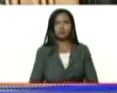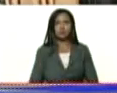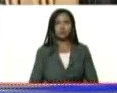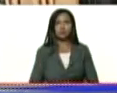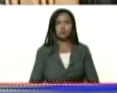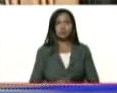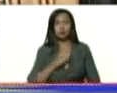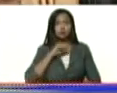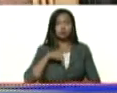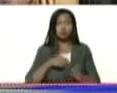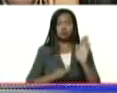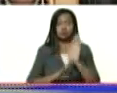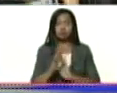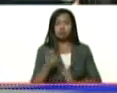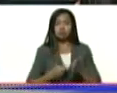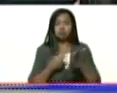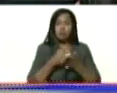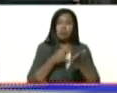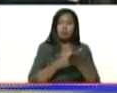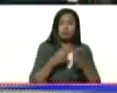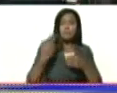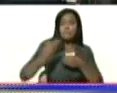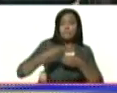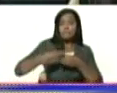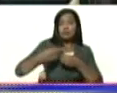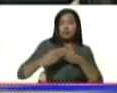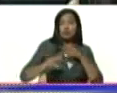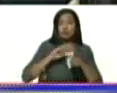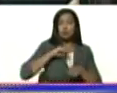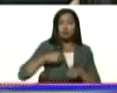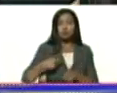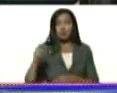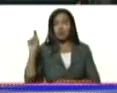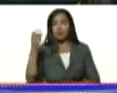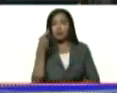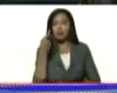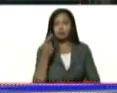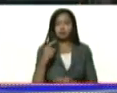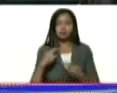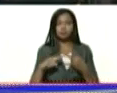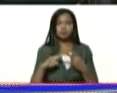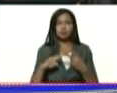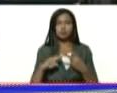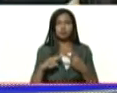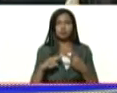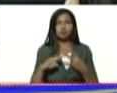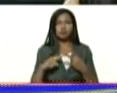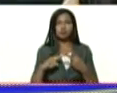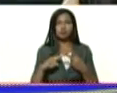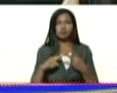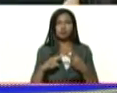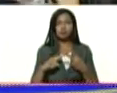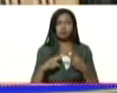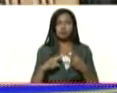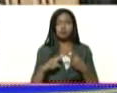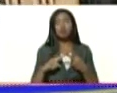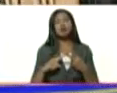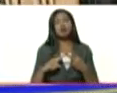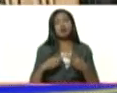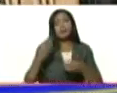Hemos incrementado las inversiones petroleras, gasíferas y petroquímicas.